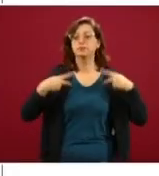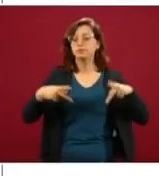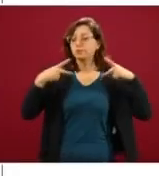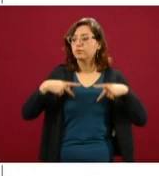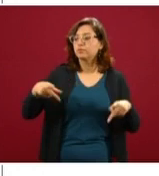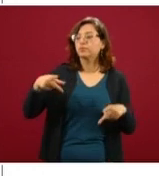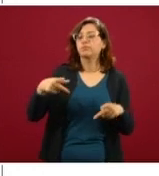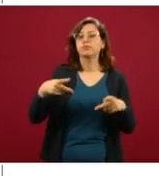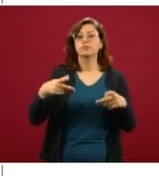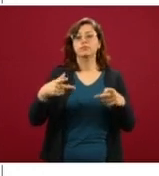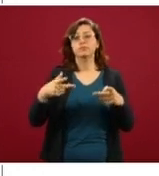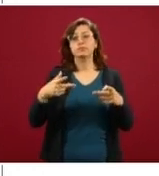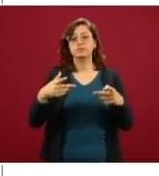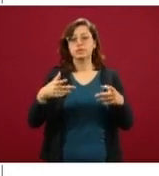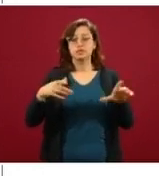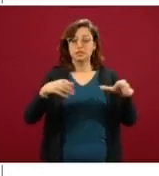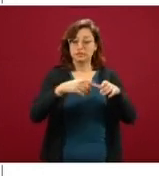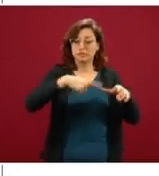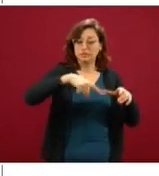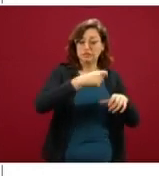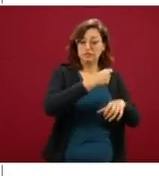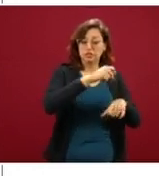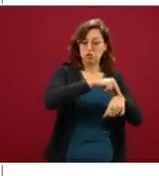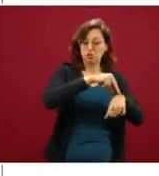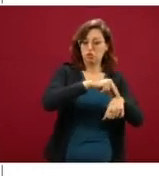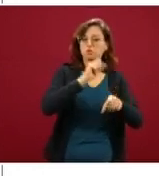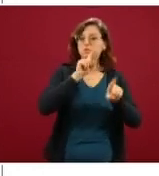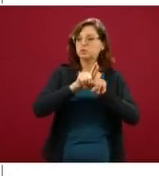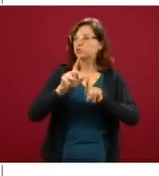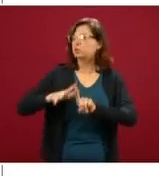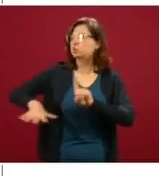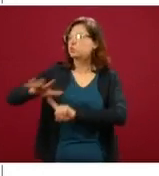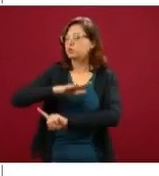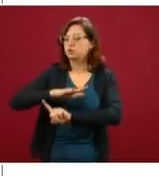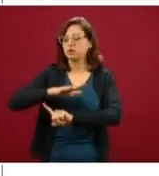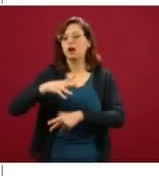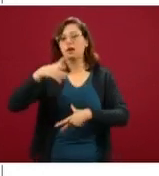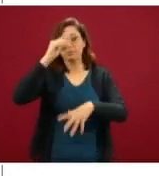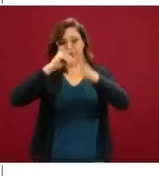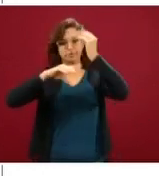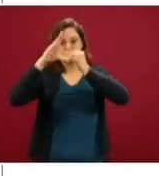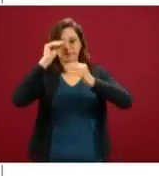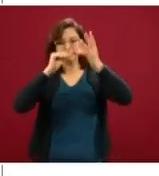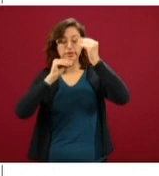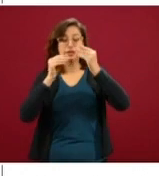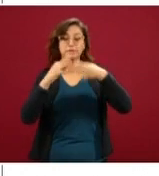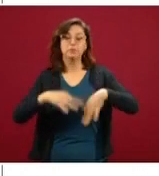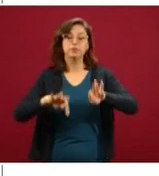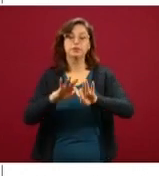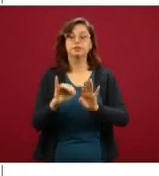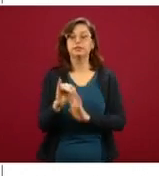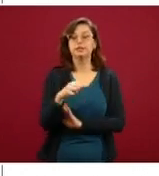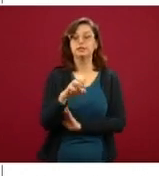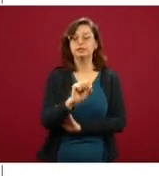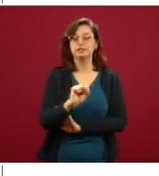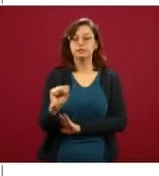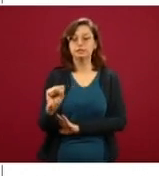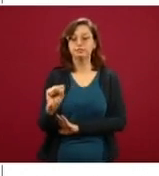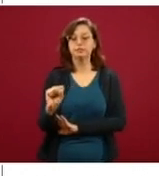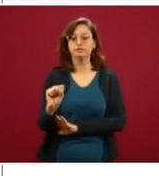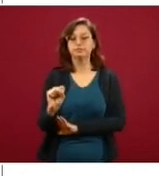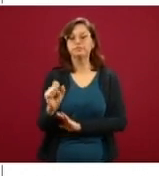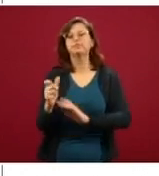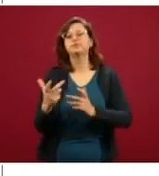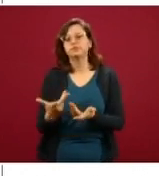solamente el sector salud, sino la sociedad. En particular aquí, por la naturaleza del seguro social, con